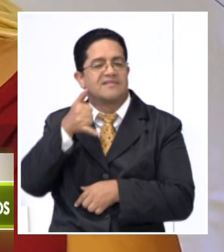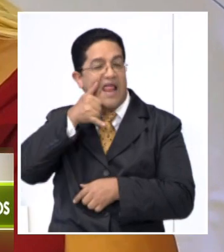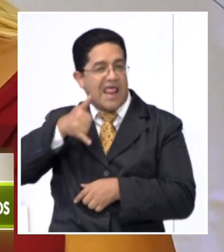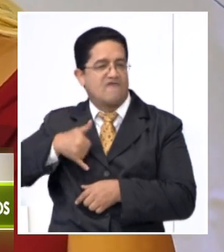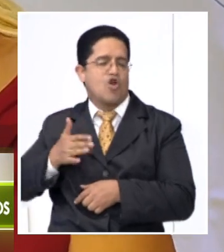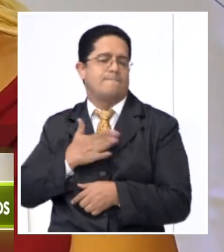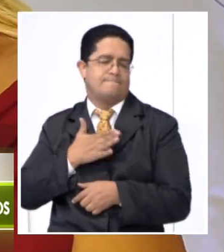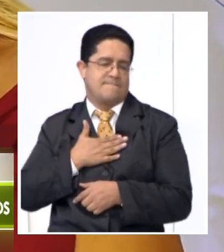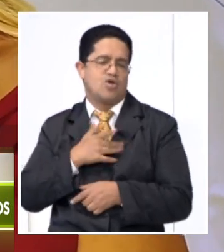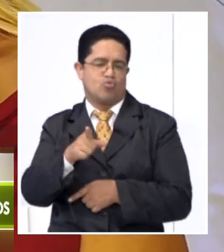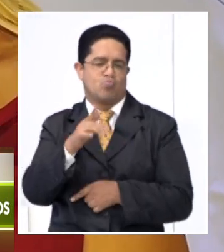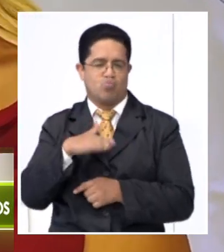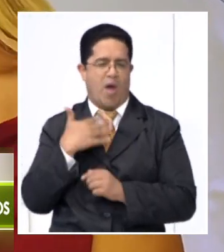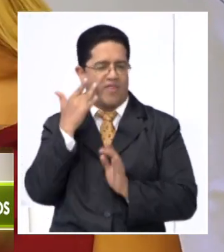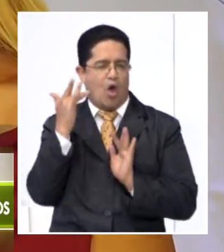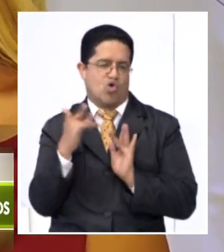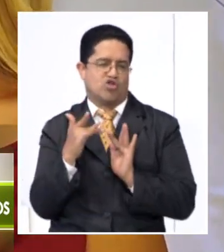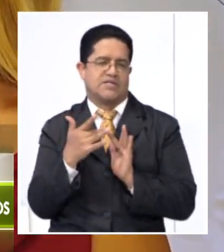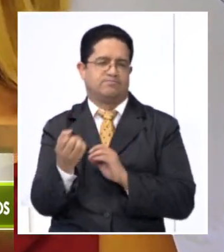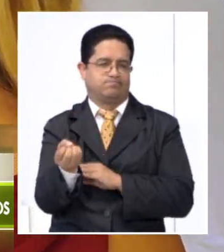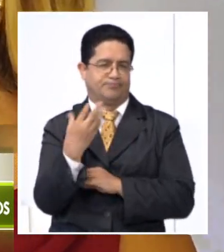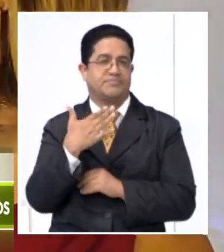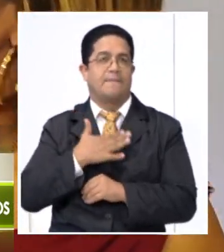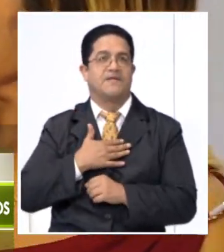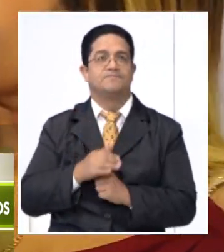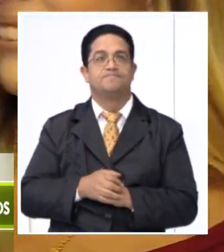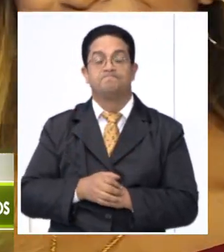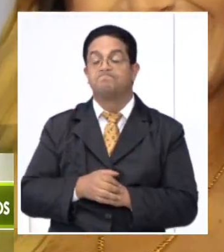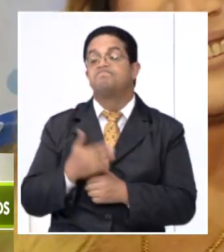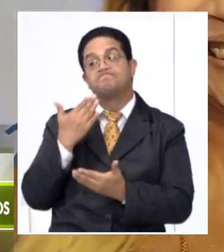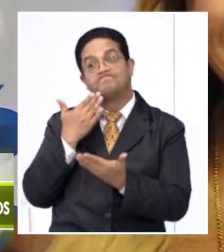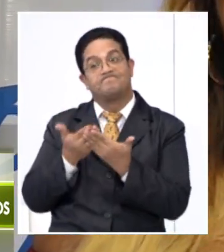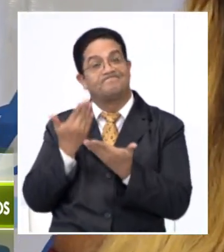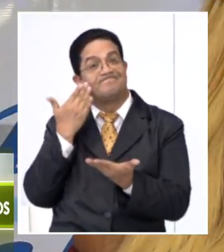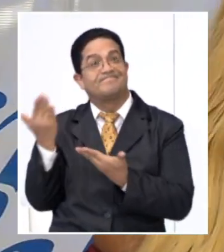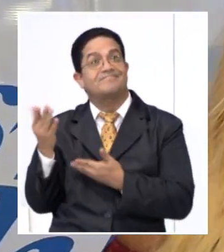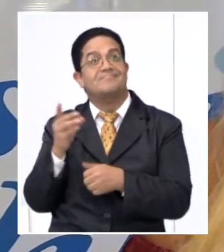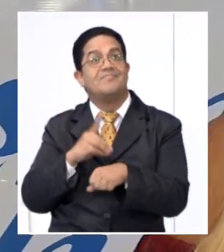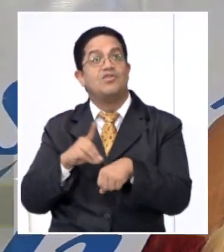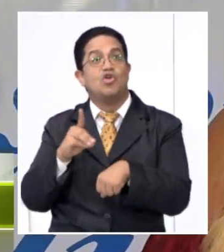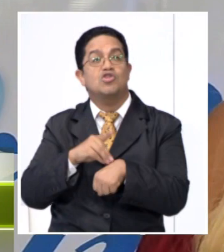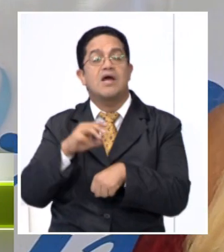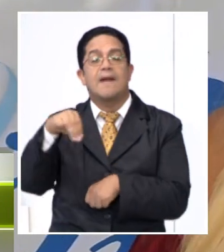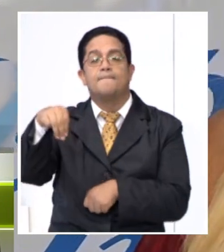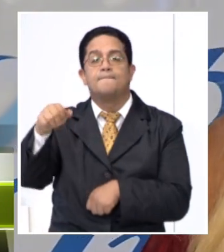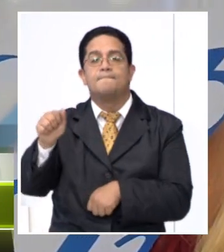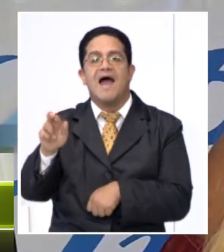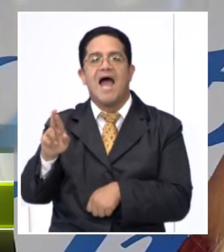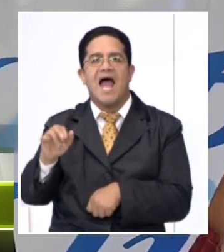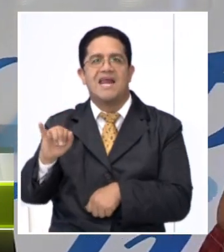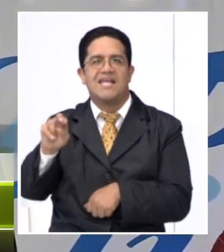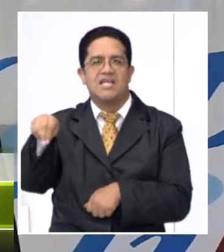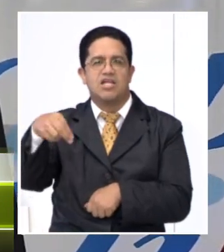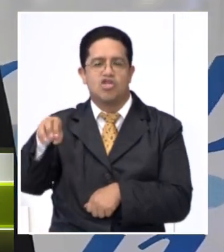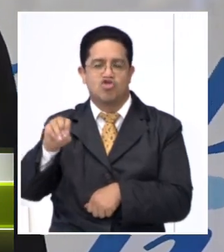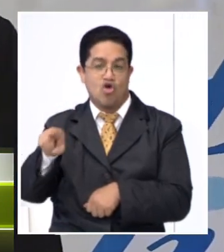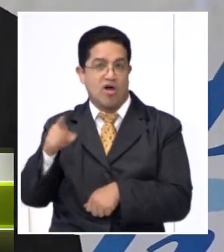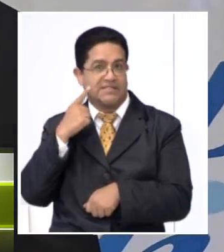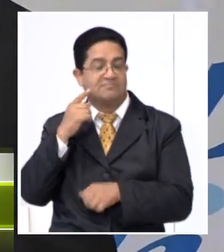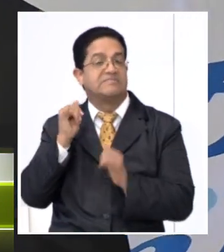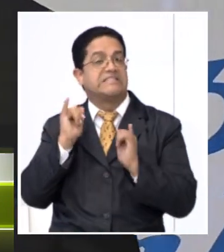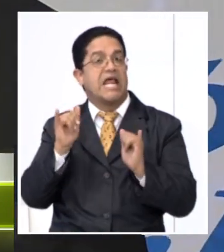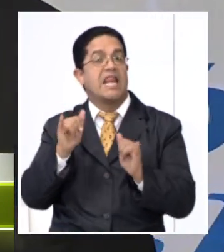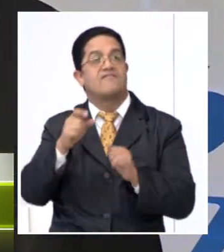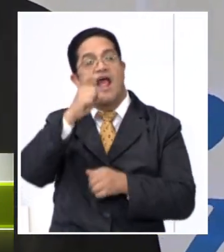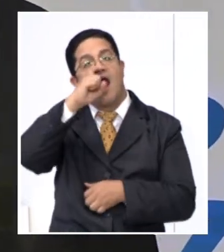teléfono. Directamente ustedes me escriben a mí. Muchísimas gracias. Conversábamos con la doctora Sajixa Mariño, médico otorrinolaringólogo que celebra